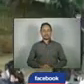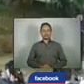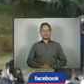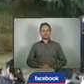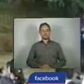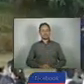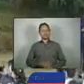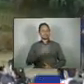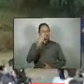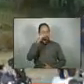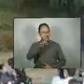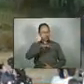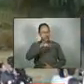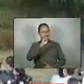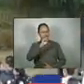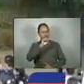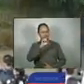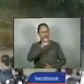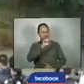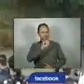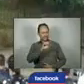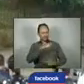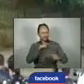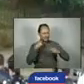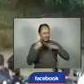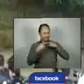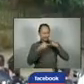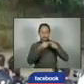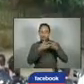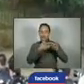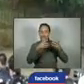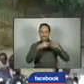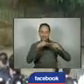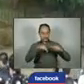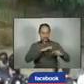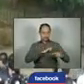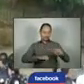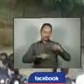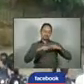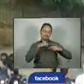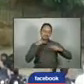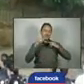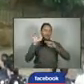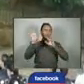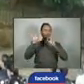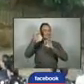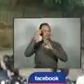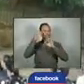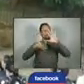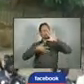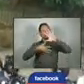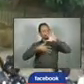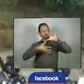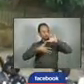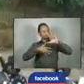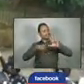La masacre del Mozote, que ha sido la masacre más grande que ha en nuestro país, algunos dicen en América Latina.